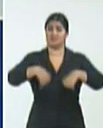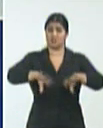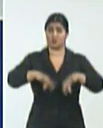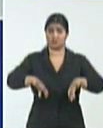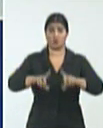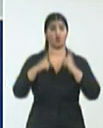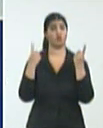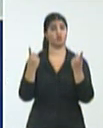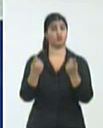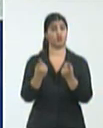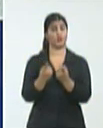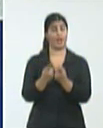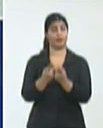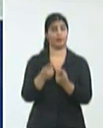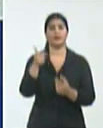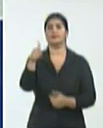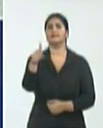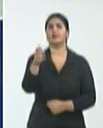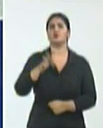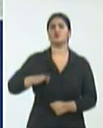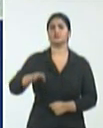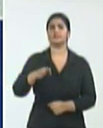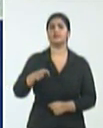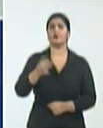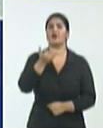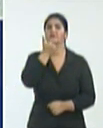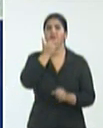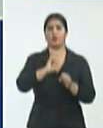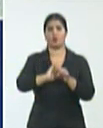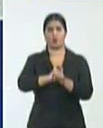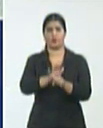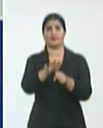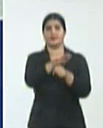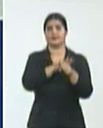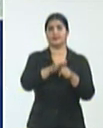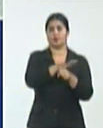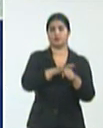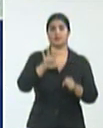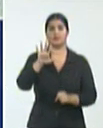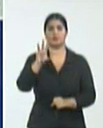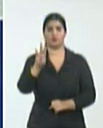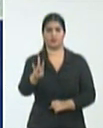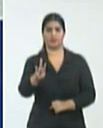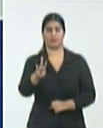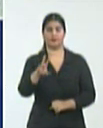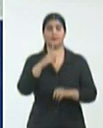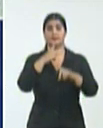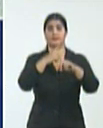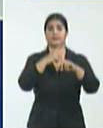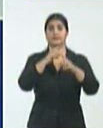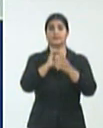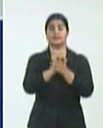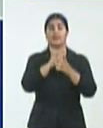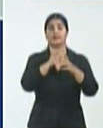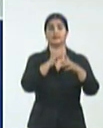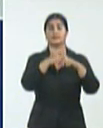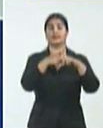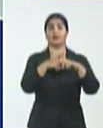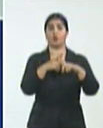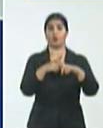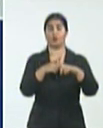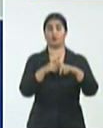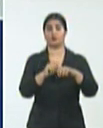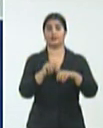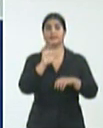municipios, San José de las Lajas con 53, Santa Cruz del Norte con